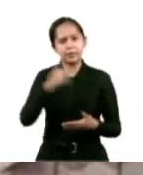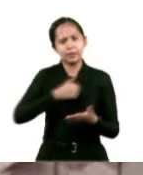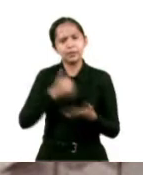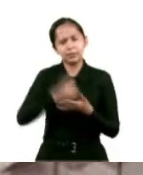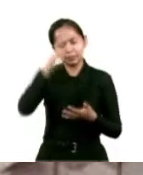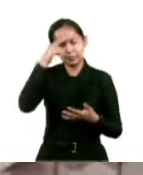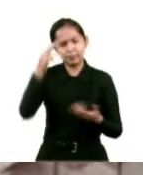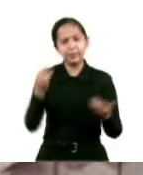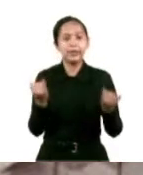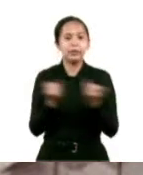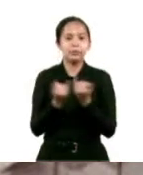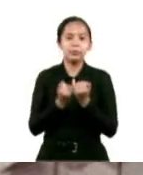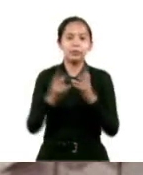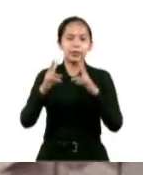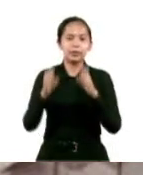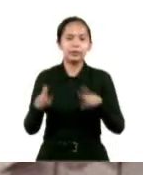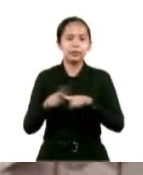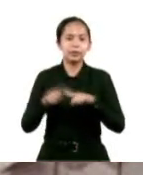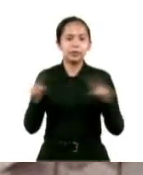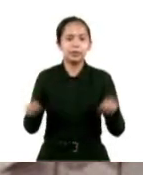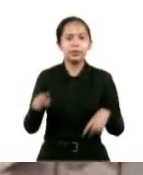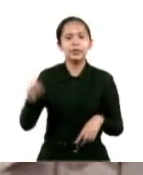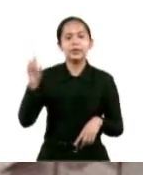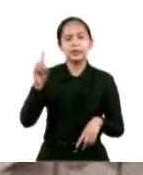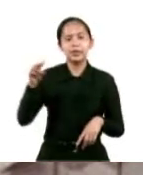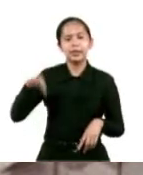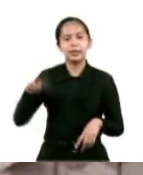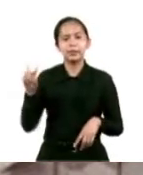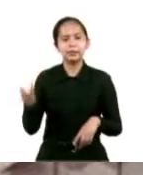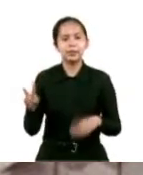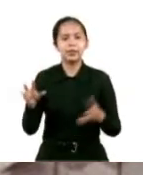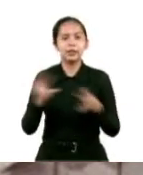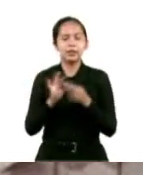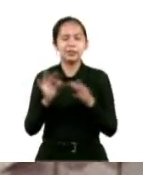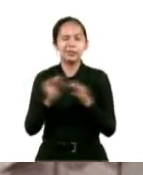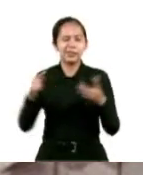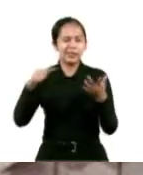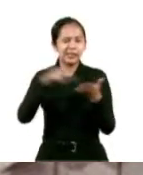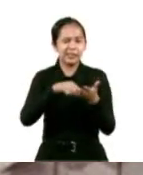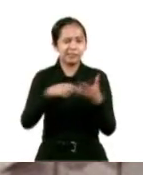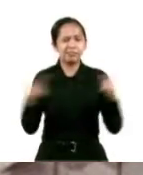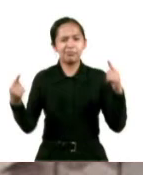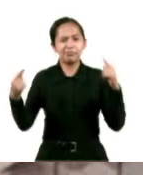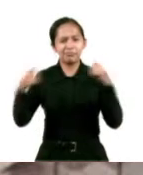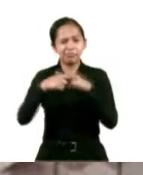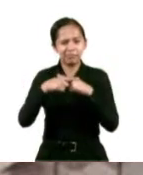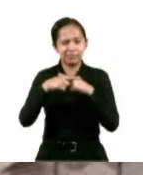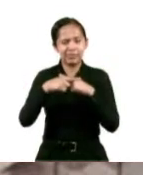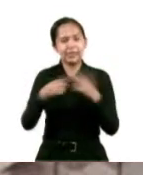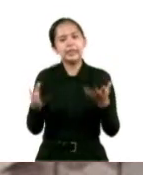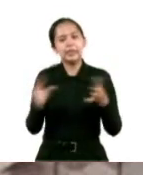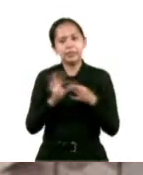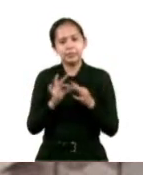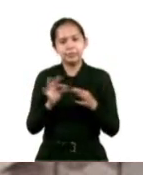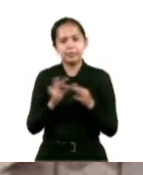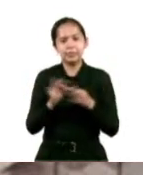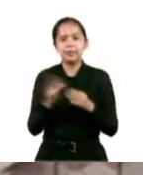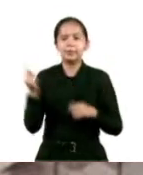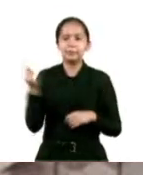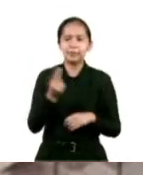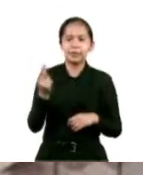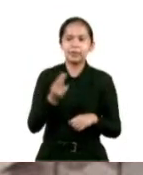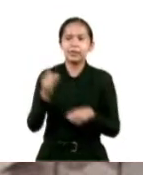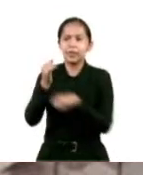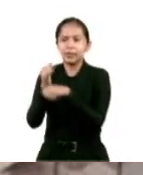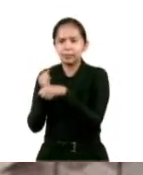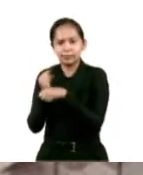temas, se planteó a DNB la existencia de contradicciones importantes al señalar que se debían hacer